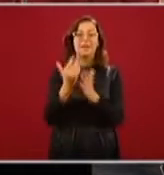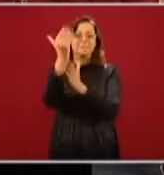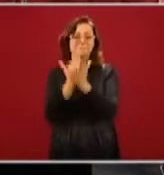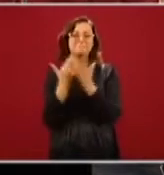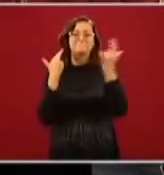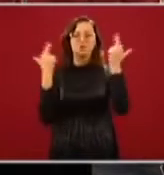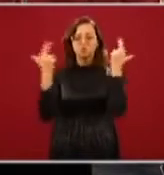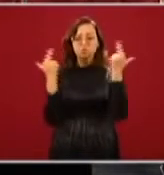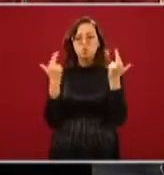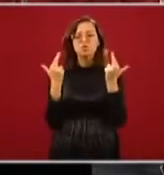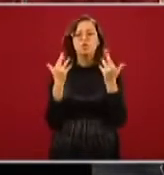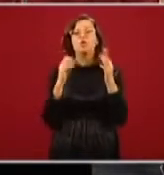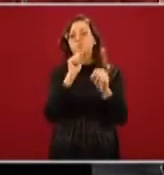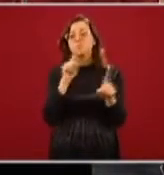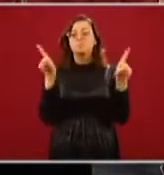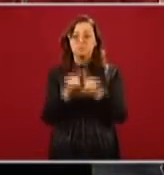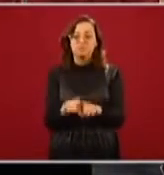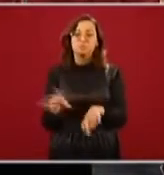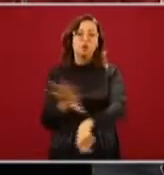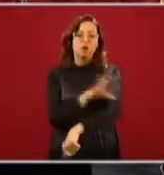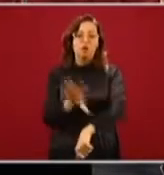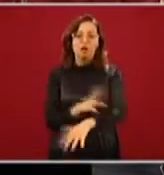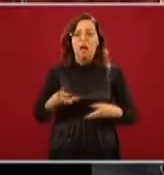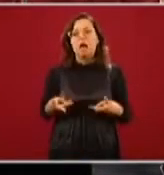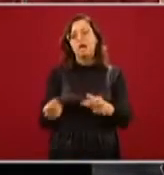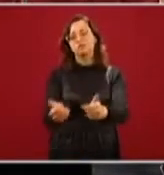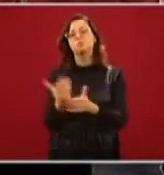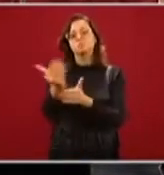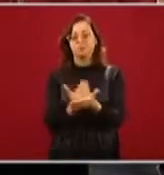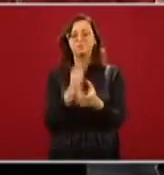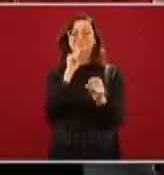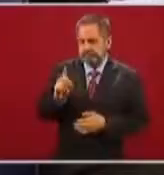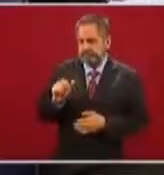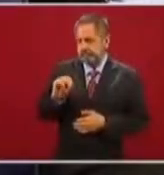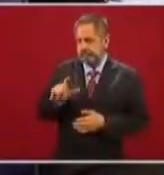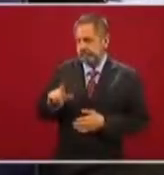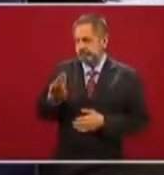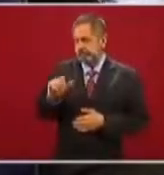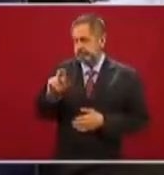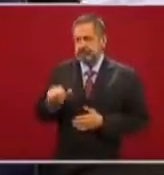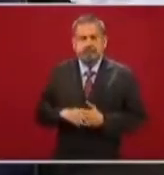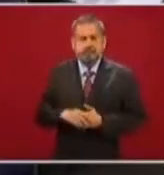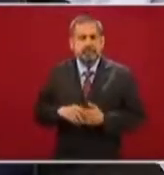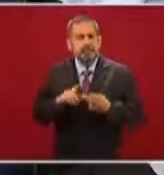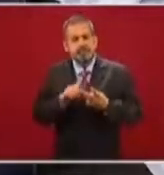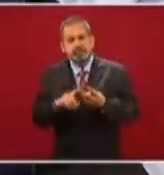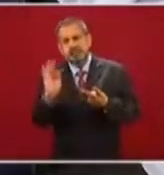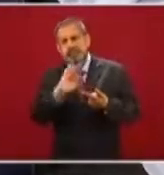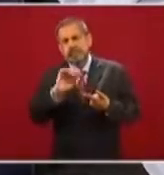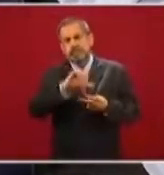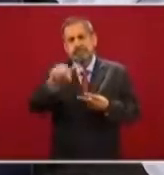y reducciones adicionales en el consumo de combustible. Eso es todo, señor presidente. Si nos pudieran en su